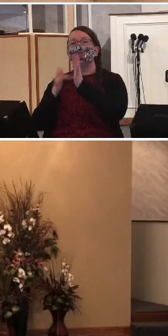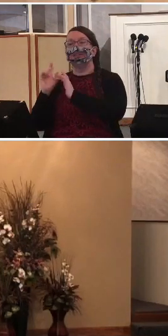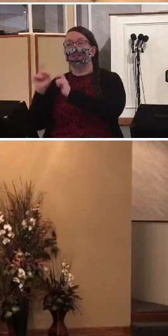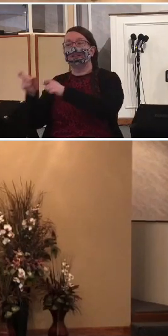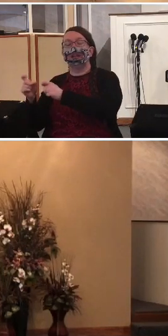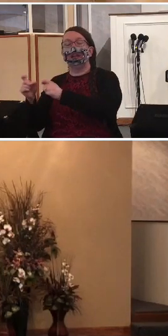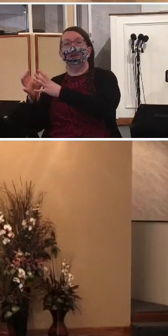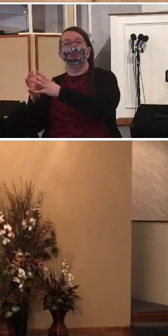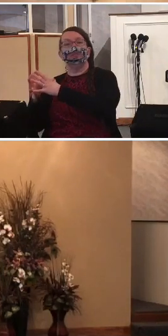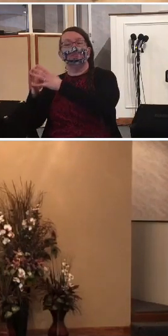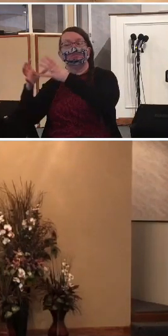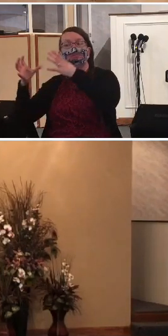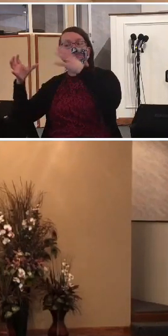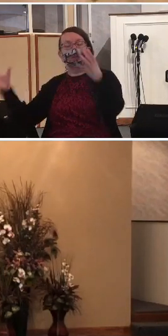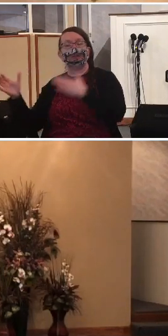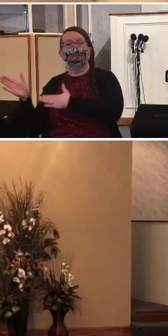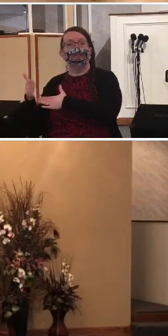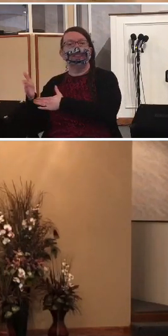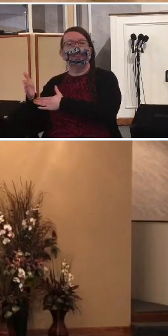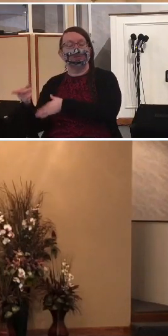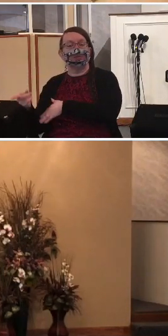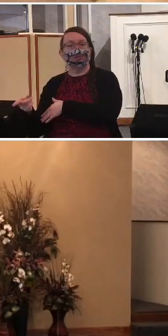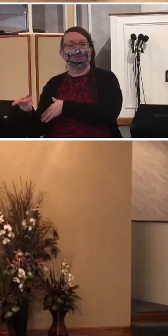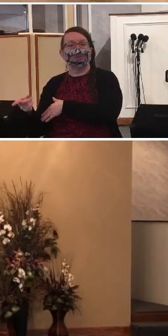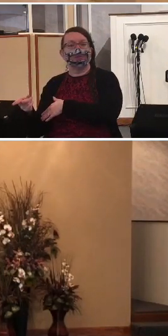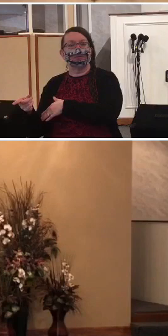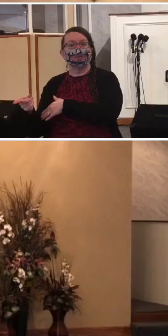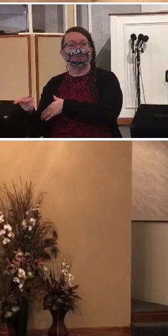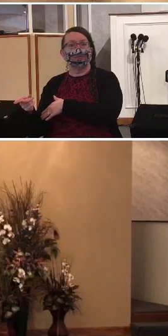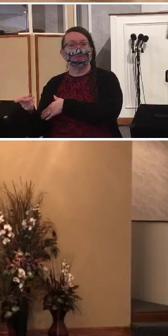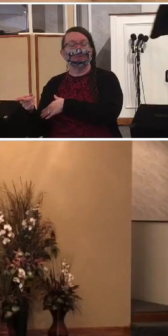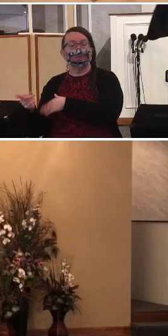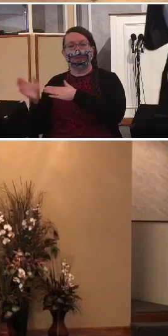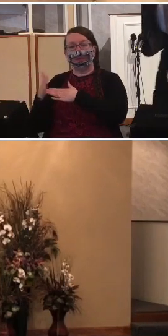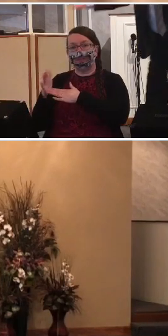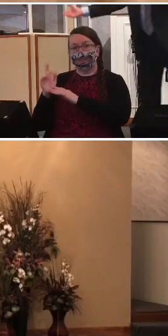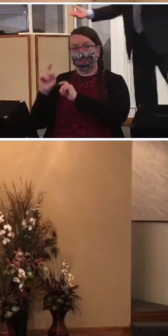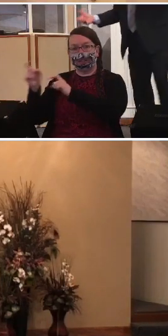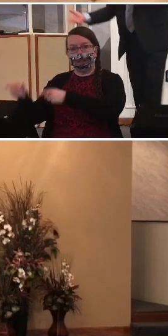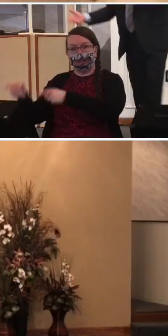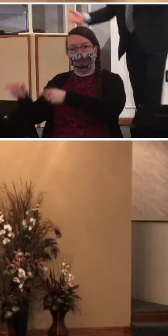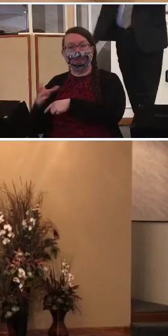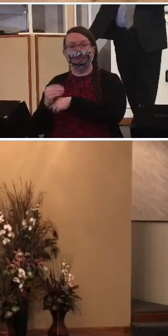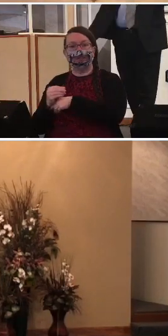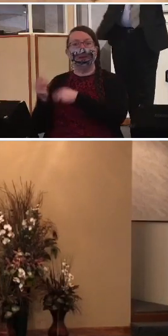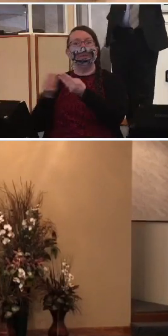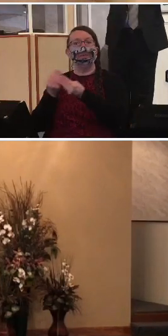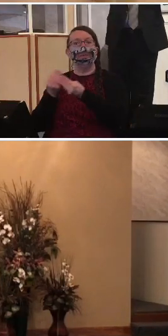peces. Y Dios dio sus peces. Y Jesús le dio a Pedro